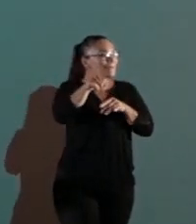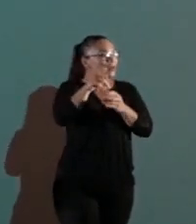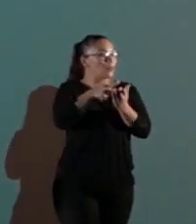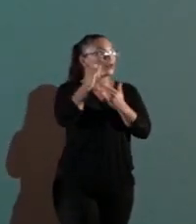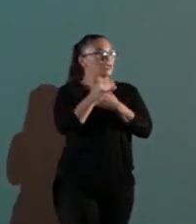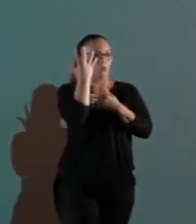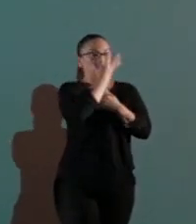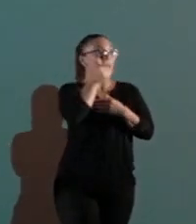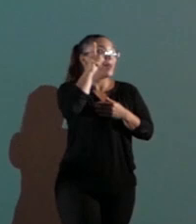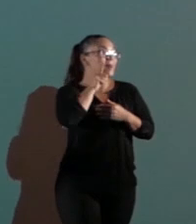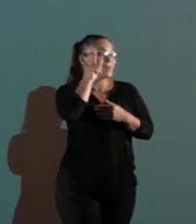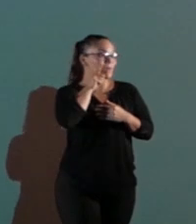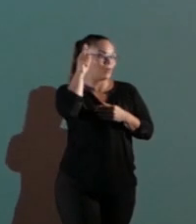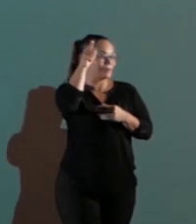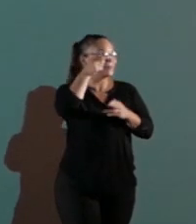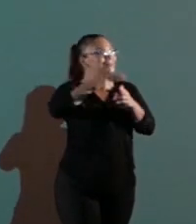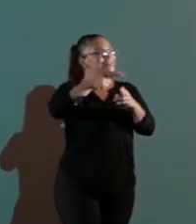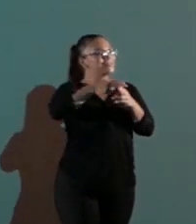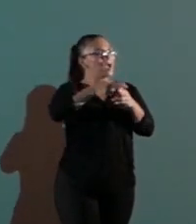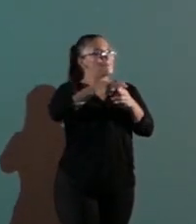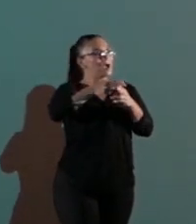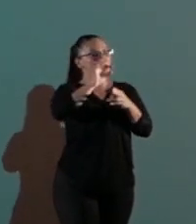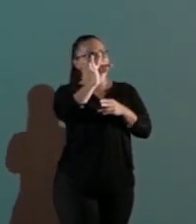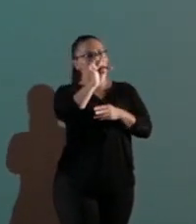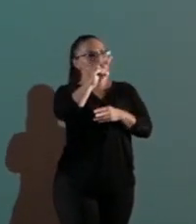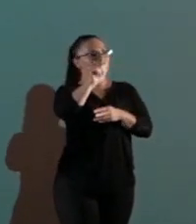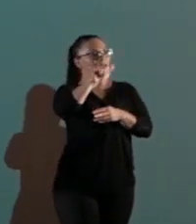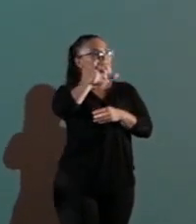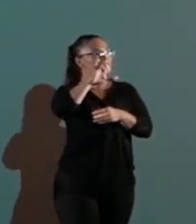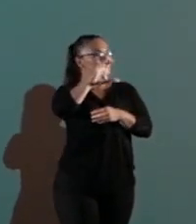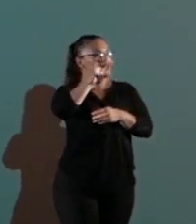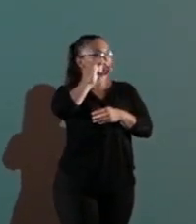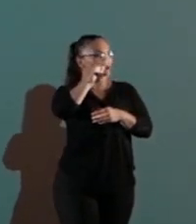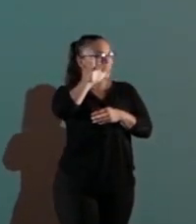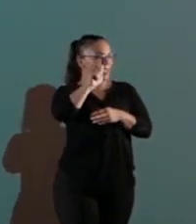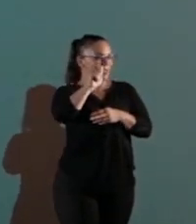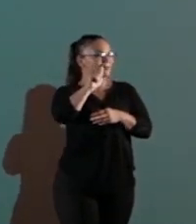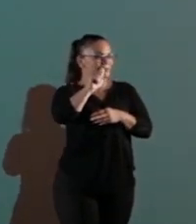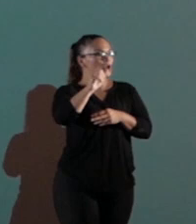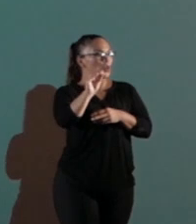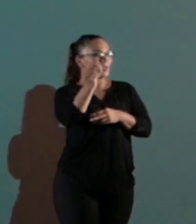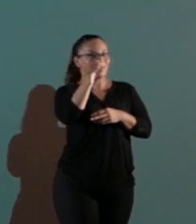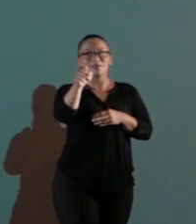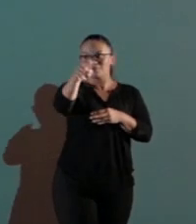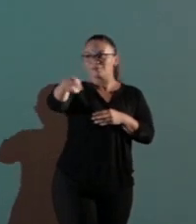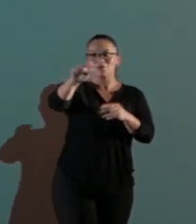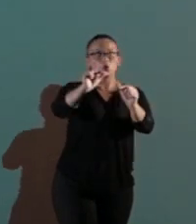limón que se llama trayectorias juveniles y aquí están los chicos y las chicas a quienes saludó la con gran entusiasmo